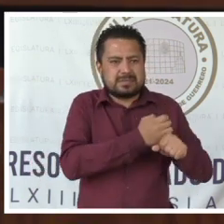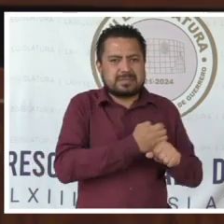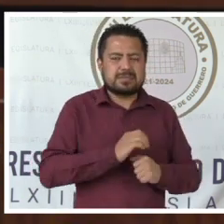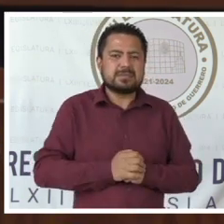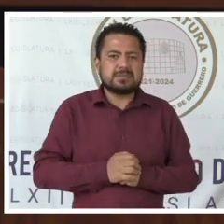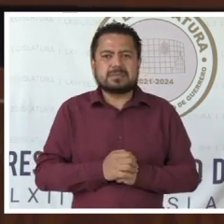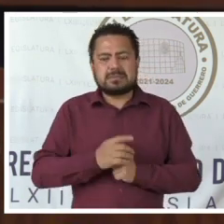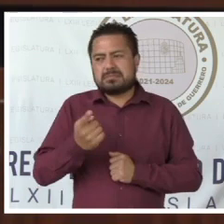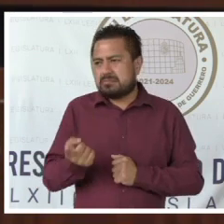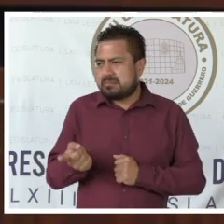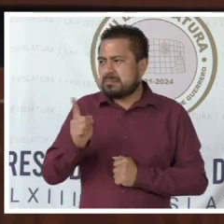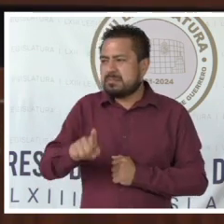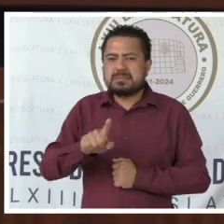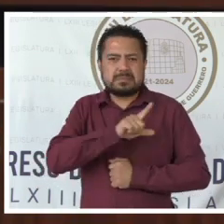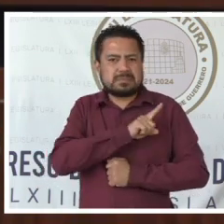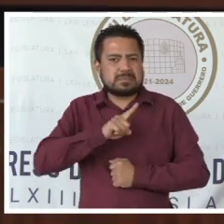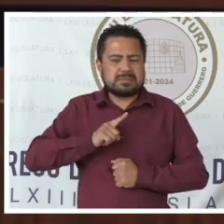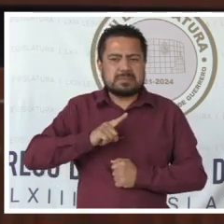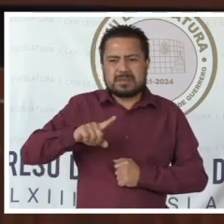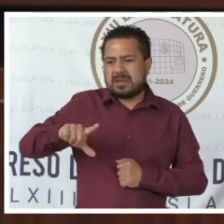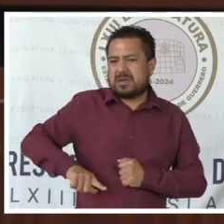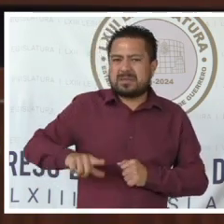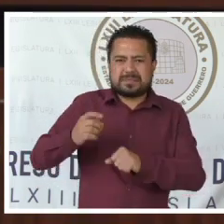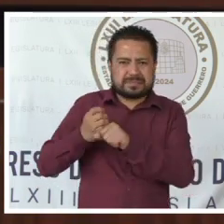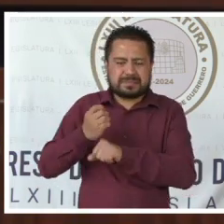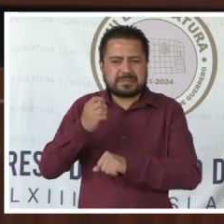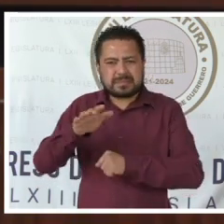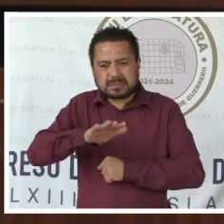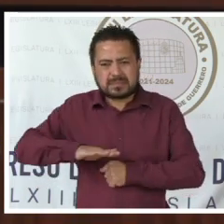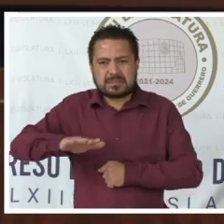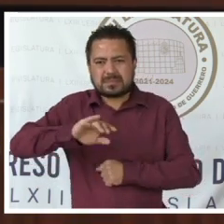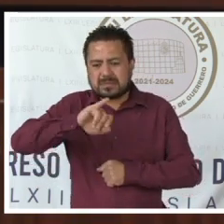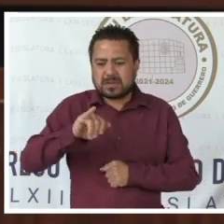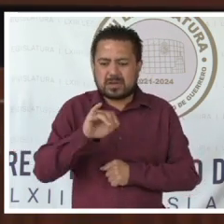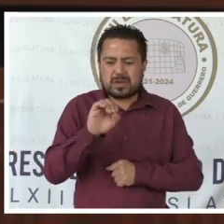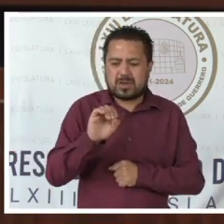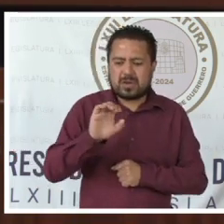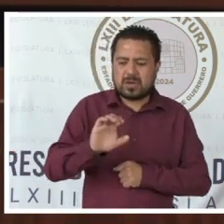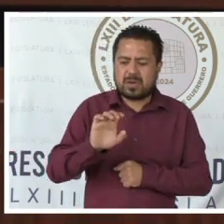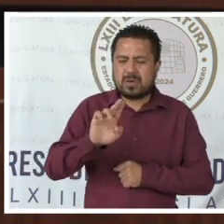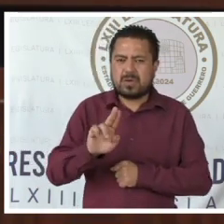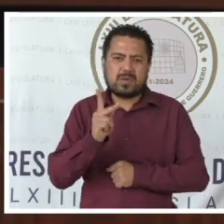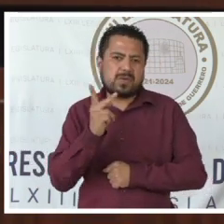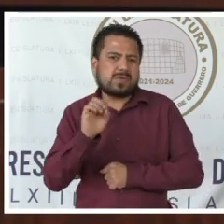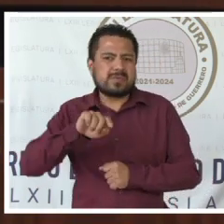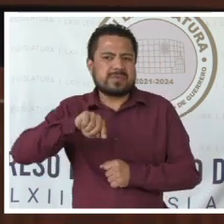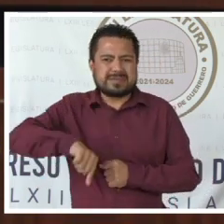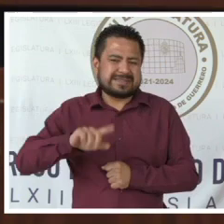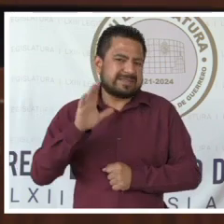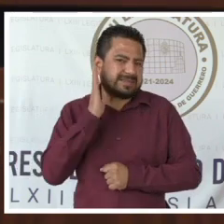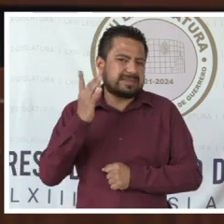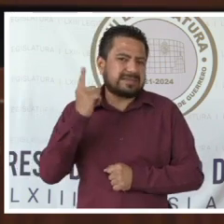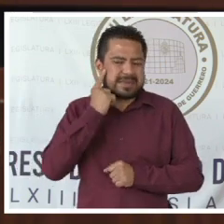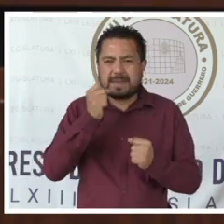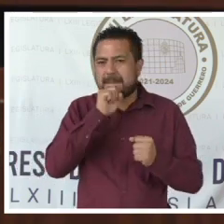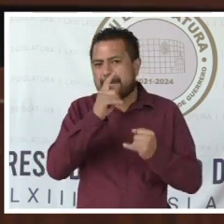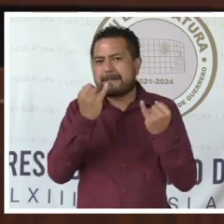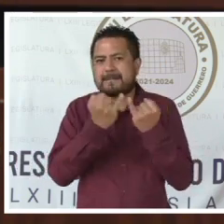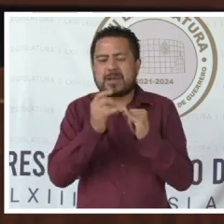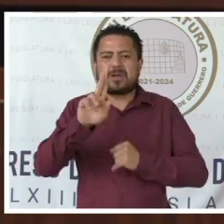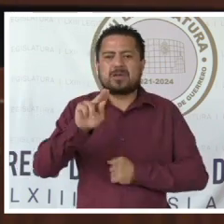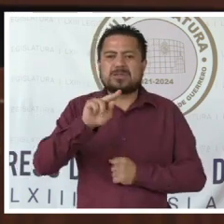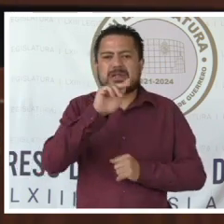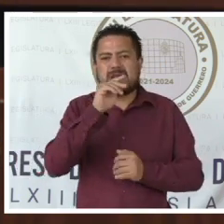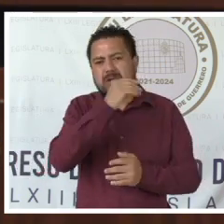federativas. Exhorta al Ejecutivo del Estado, al Poder Judicial, a la Junta de Coordinación Política de este Poder Legislativo, así como a los